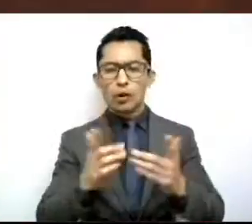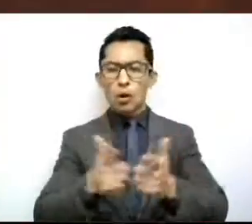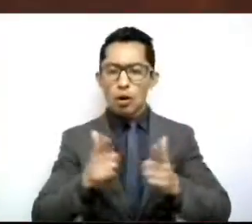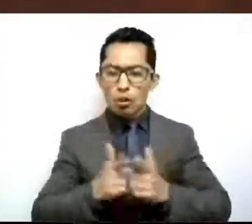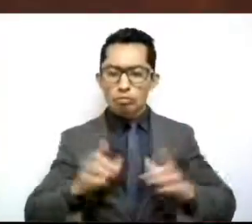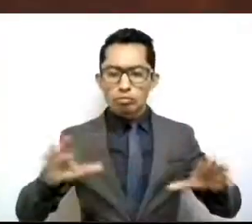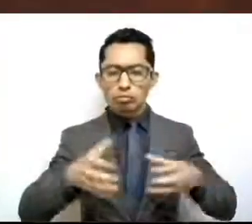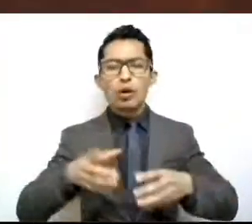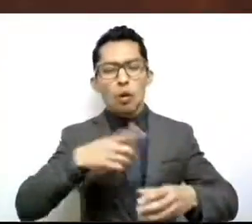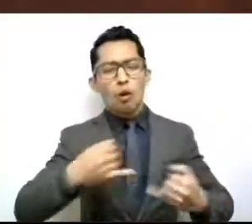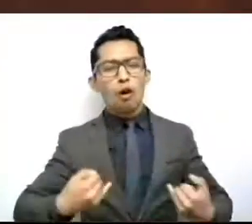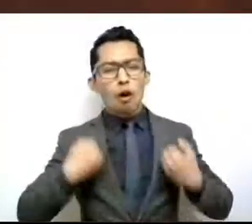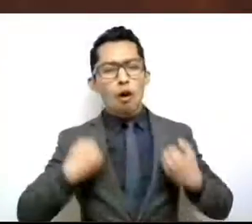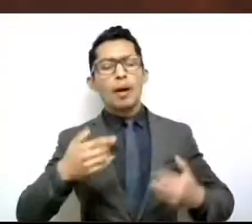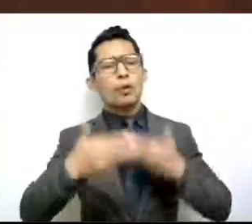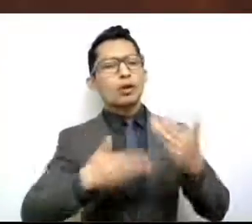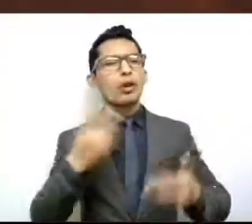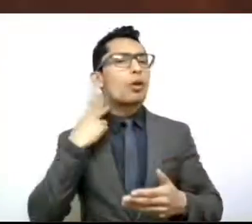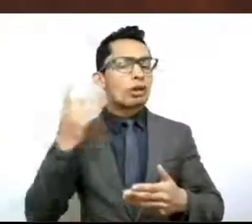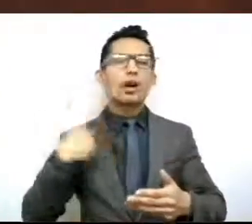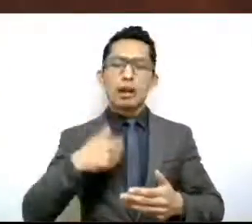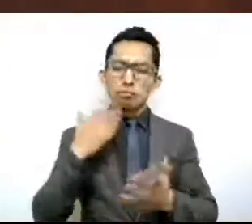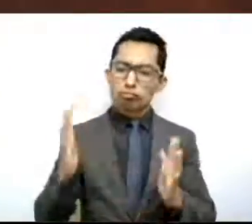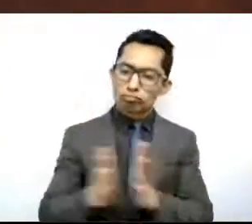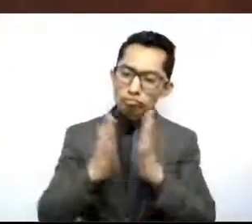todos los procesos políticos y sus